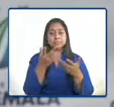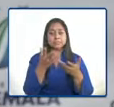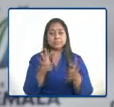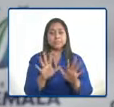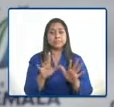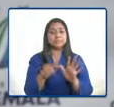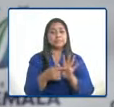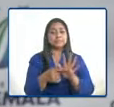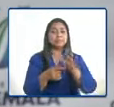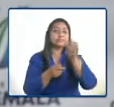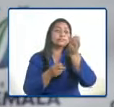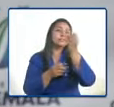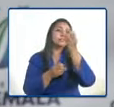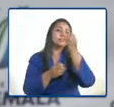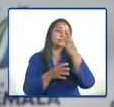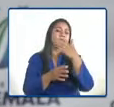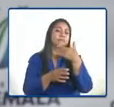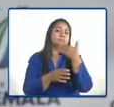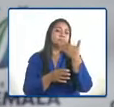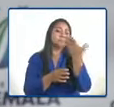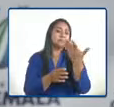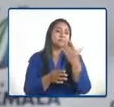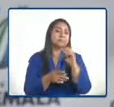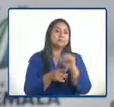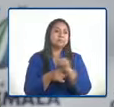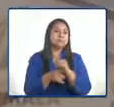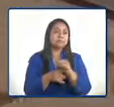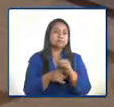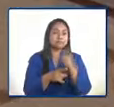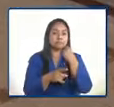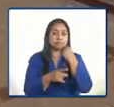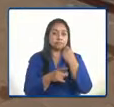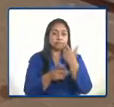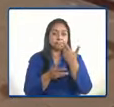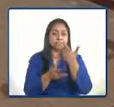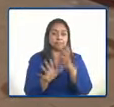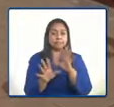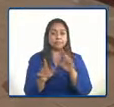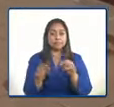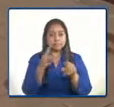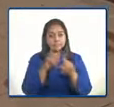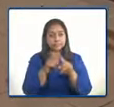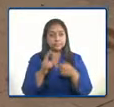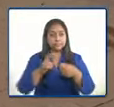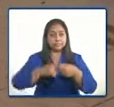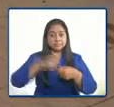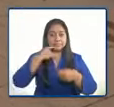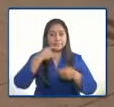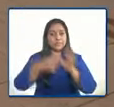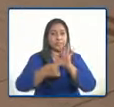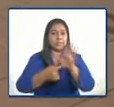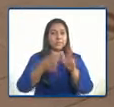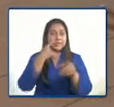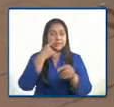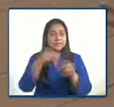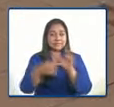es información muy práctica y sencilla la que pide. Luego, después de ingresar la información, como